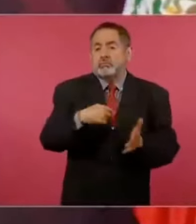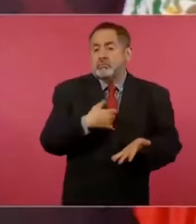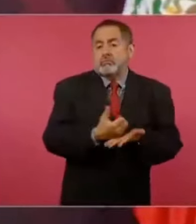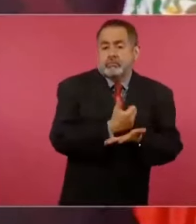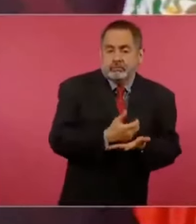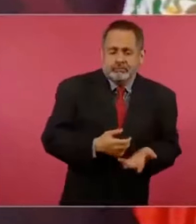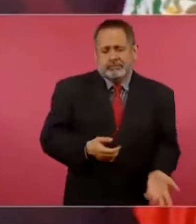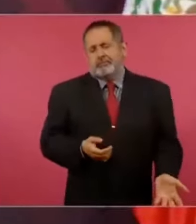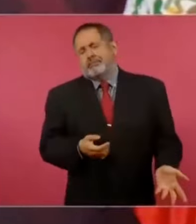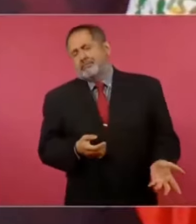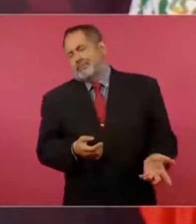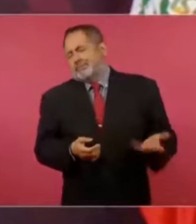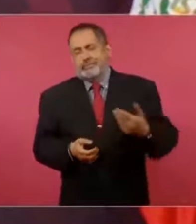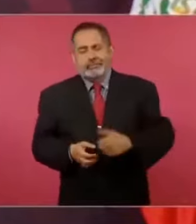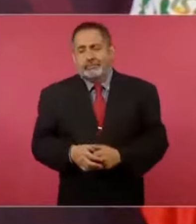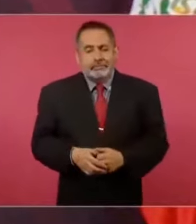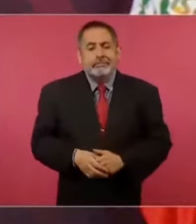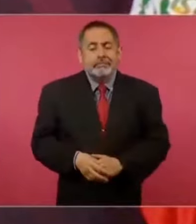¿Te gusta